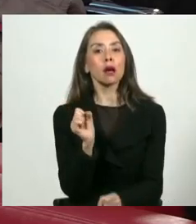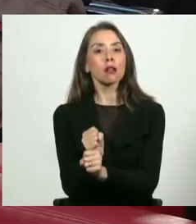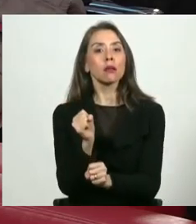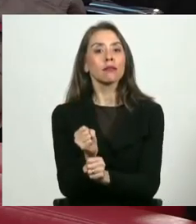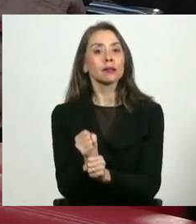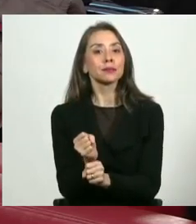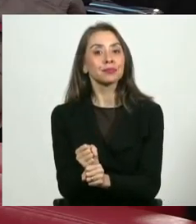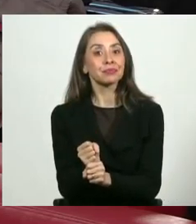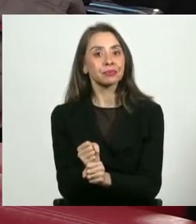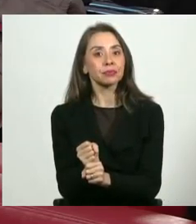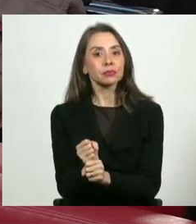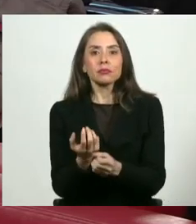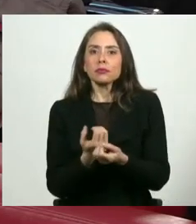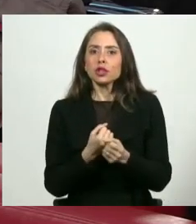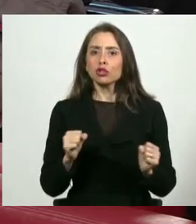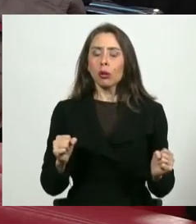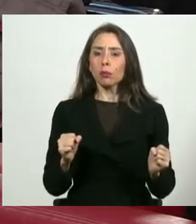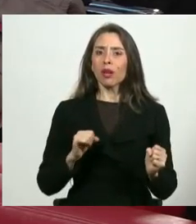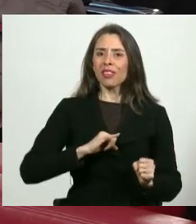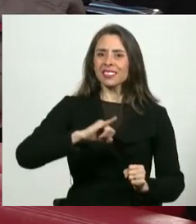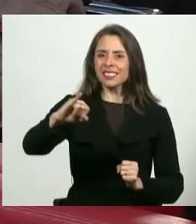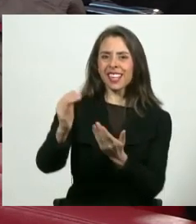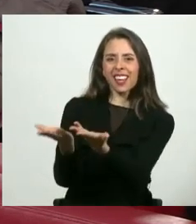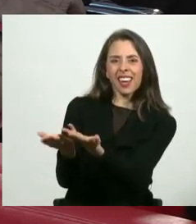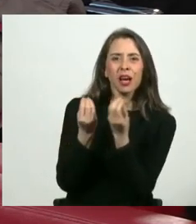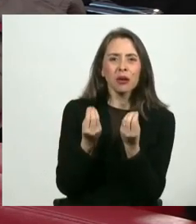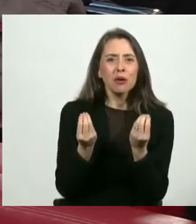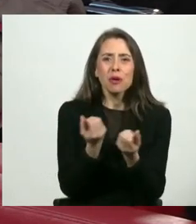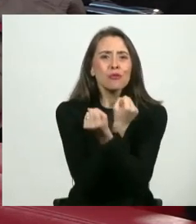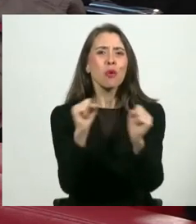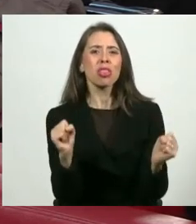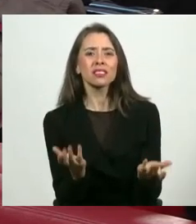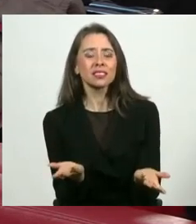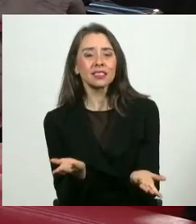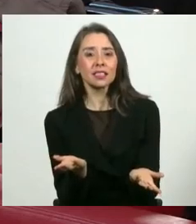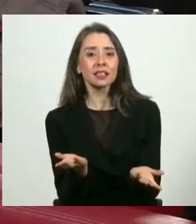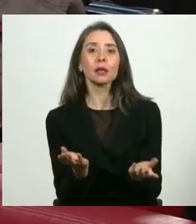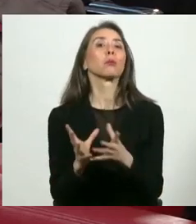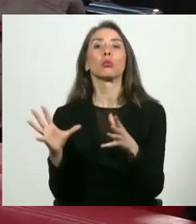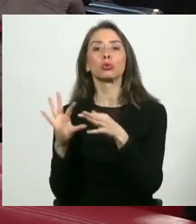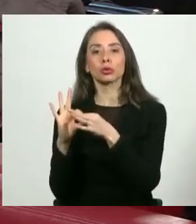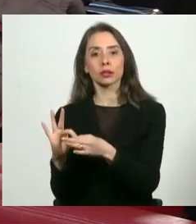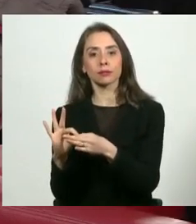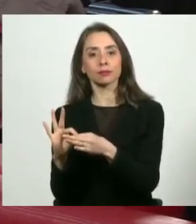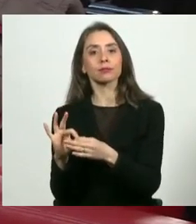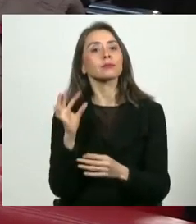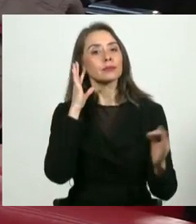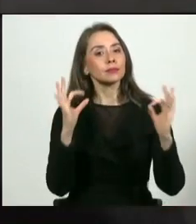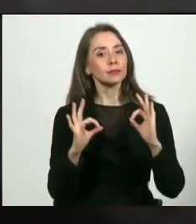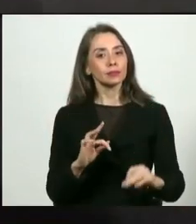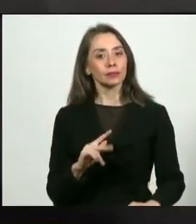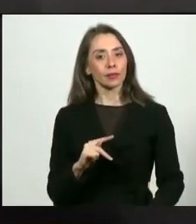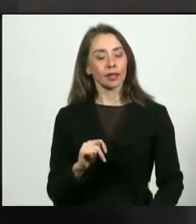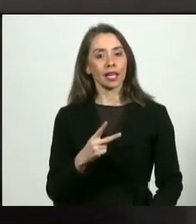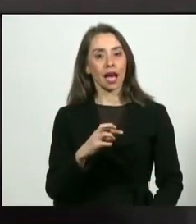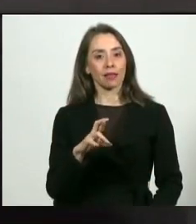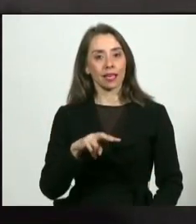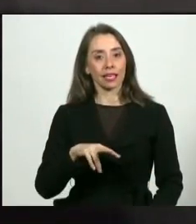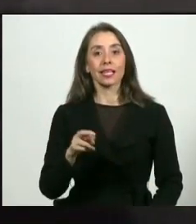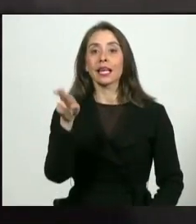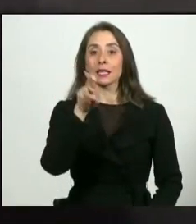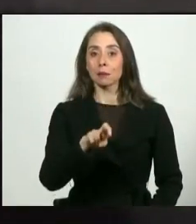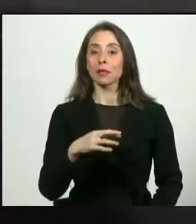trabajo. No puede seguir sucediendo eso, no puede ser. Muchas gracias, señora Catherine. Y reitero